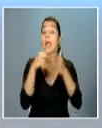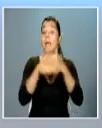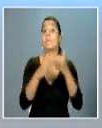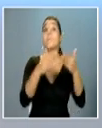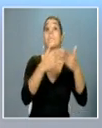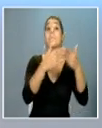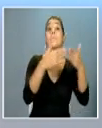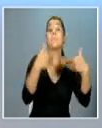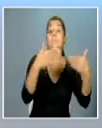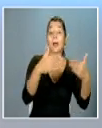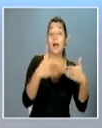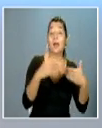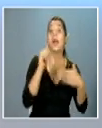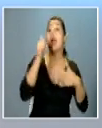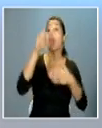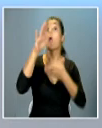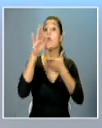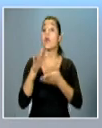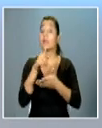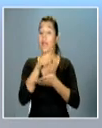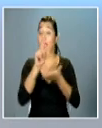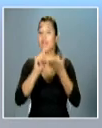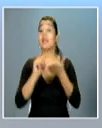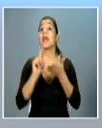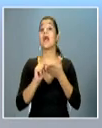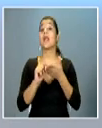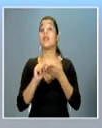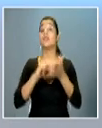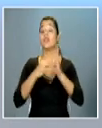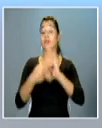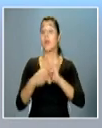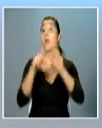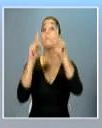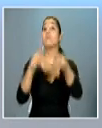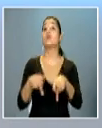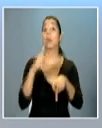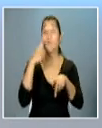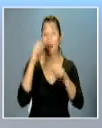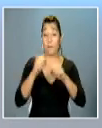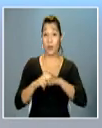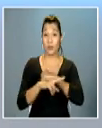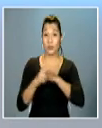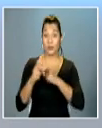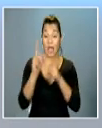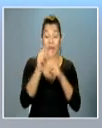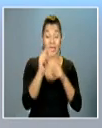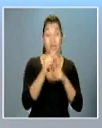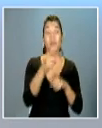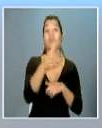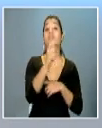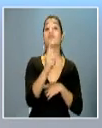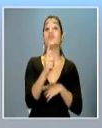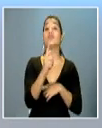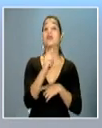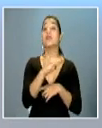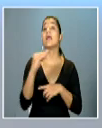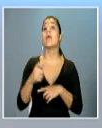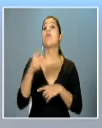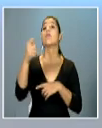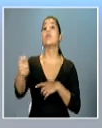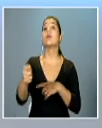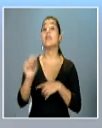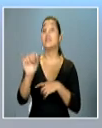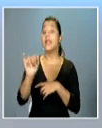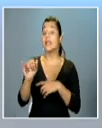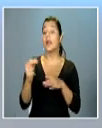usted alquila un arma de fuego. Es decir, los delincuentes para cometer un homicidio van, alquilan el arma de fuego, cometen el acto de sicariato, la devuelven y esa